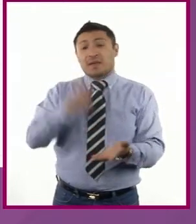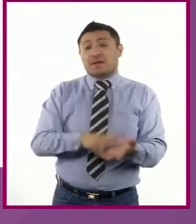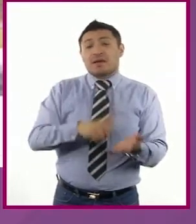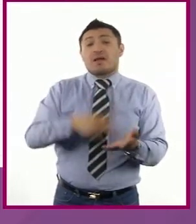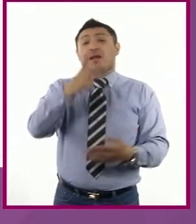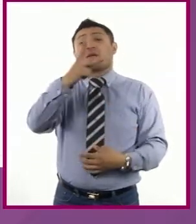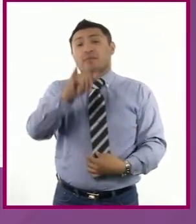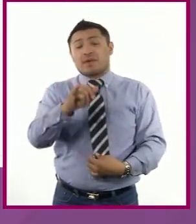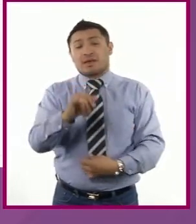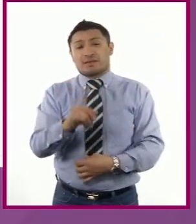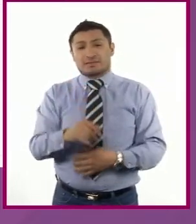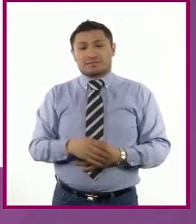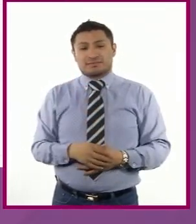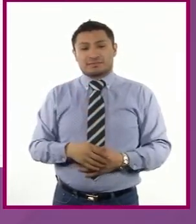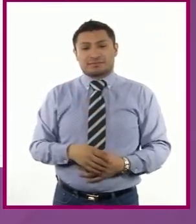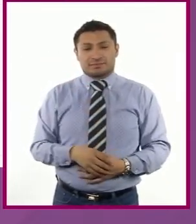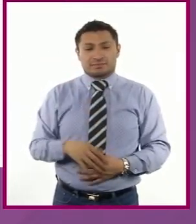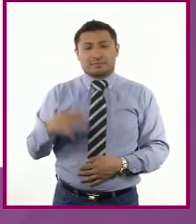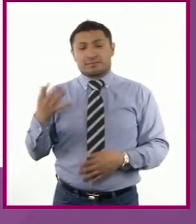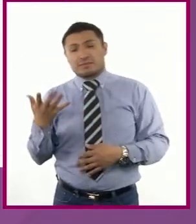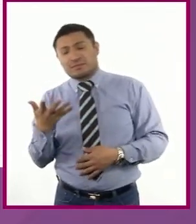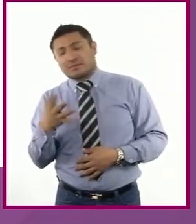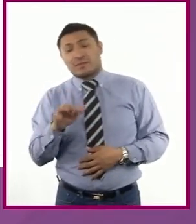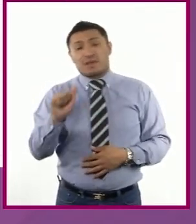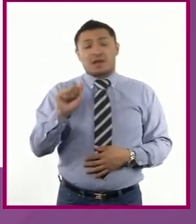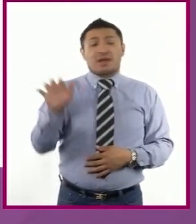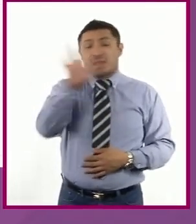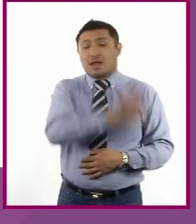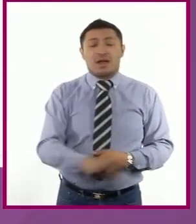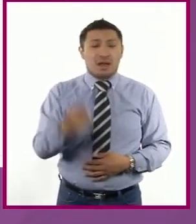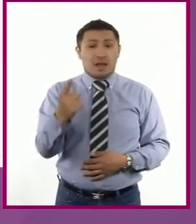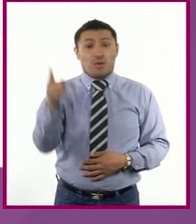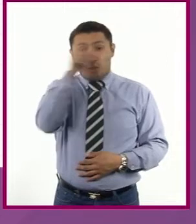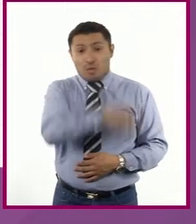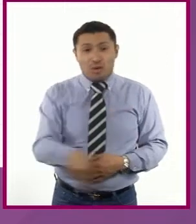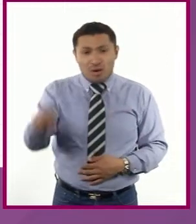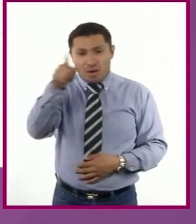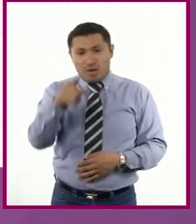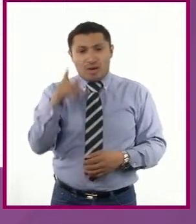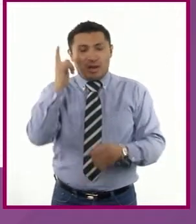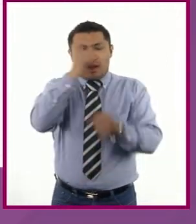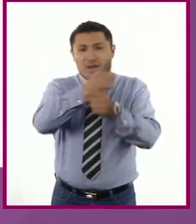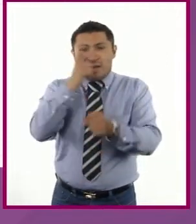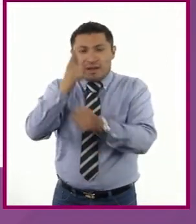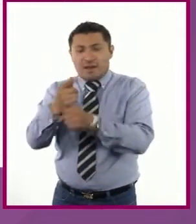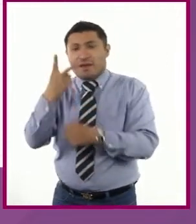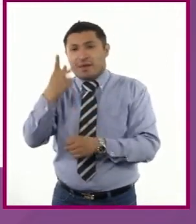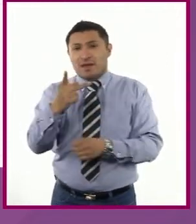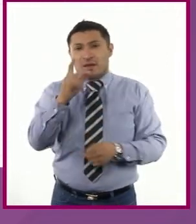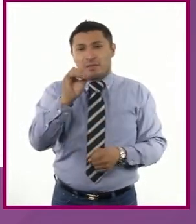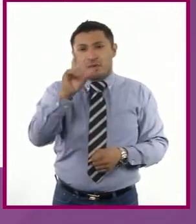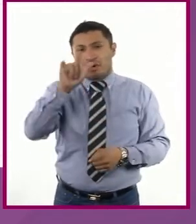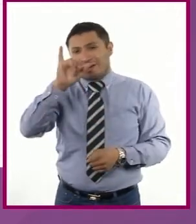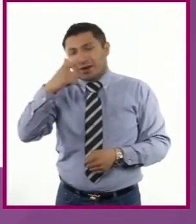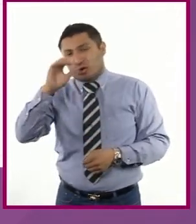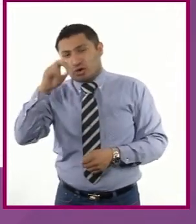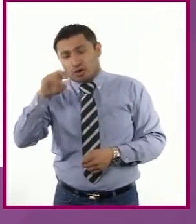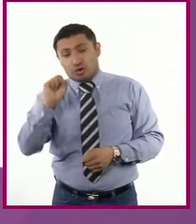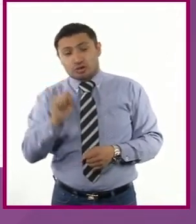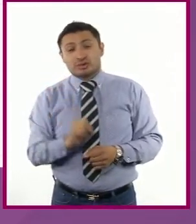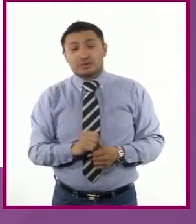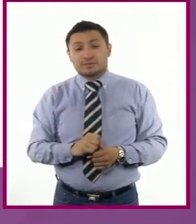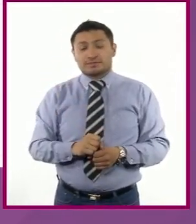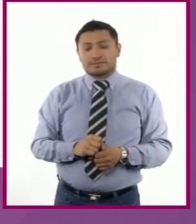de pi. Aproximó el área de un círculo al encontrar las áreas de 2 polígonos regulares.